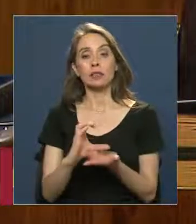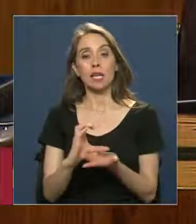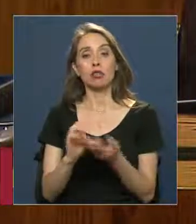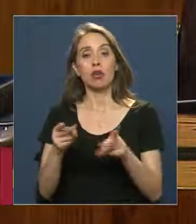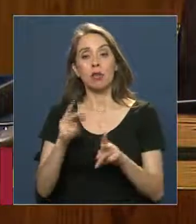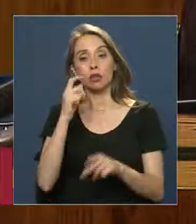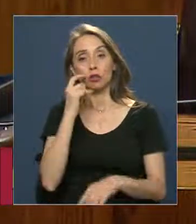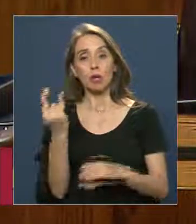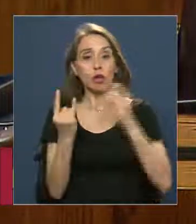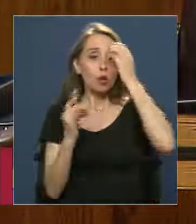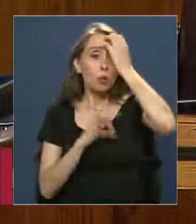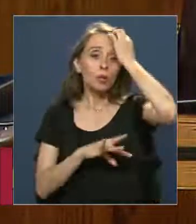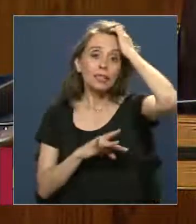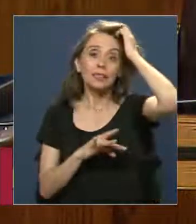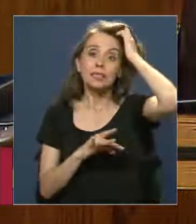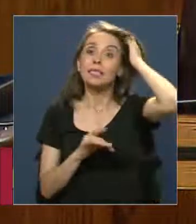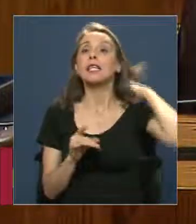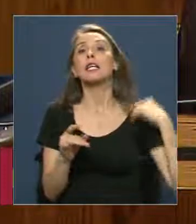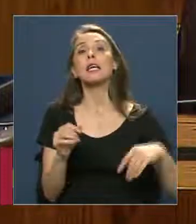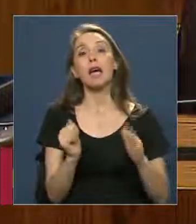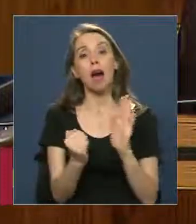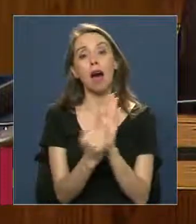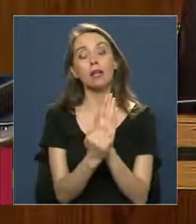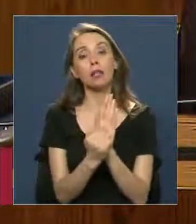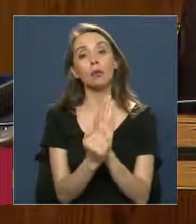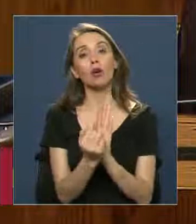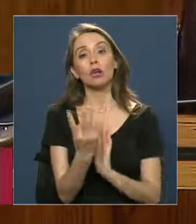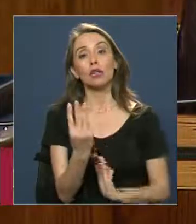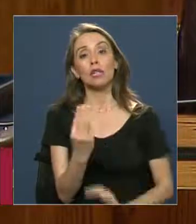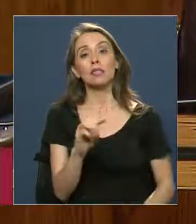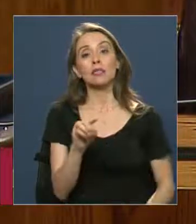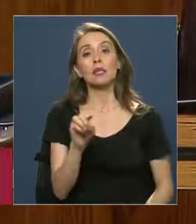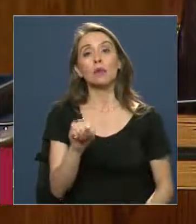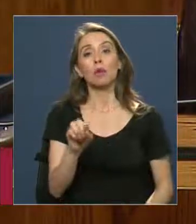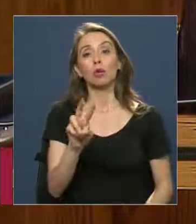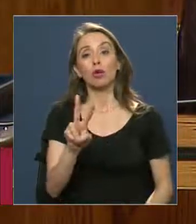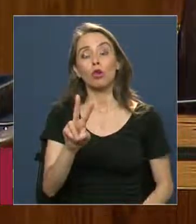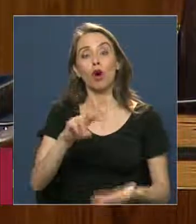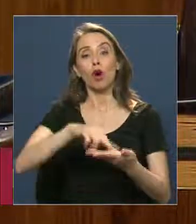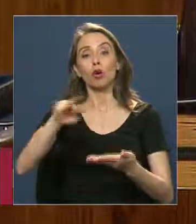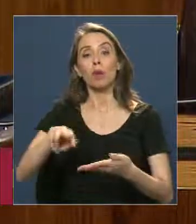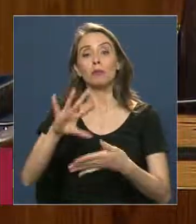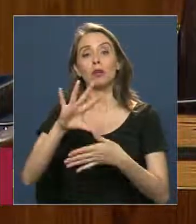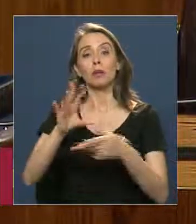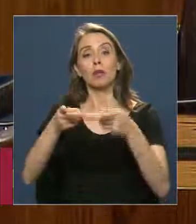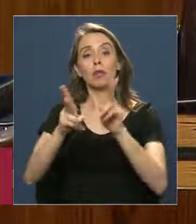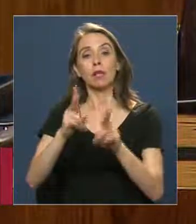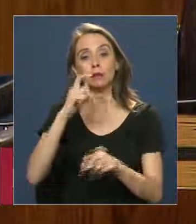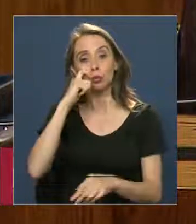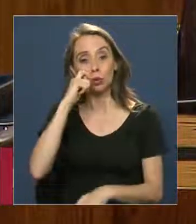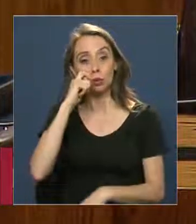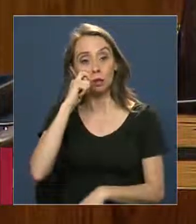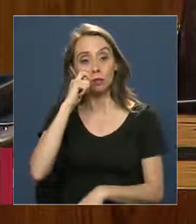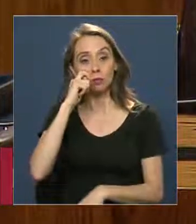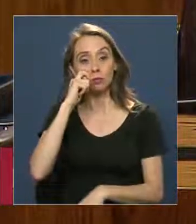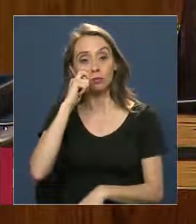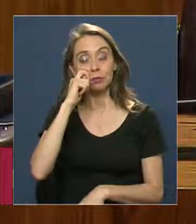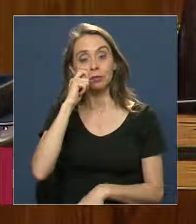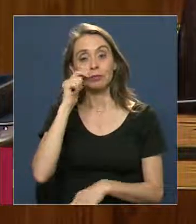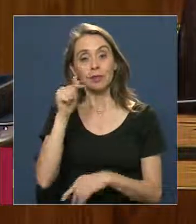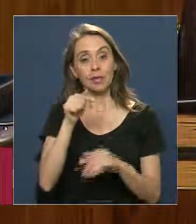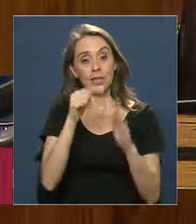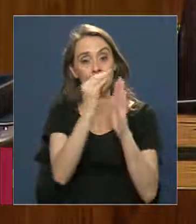Chile, que conforme al artículo 13.2 de la Convención Americana sobre Derechos Humanos, estas